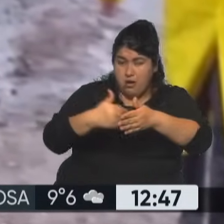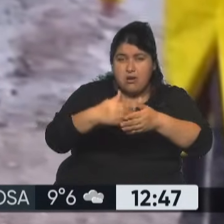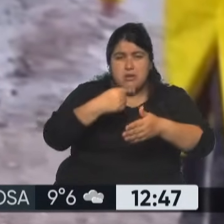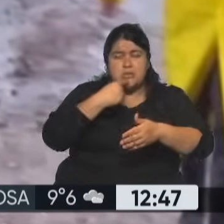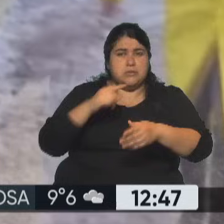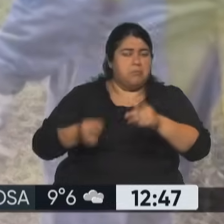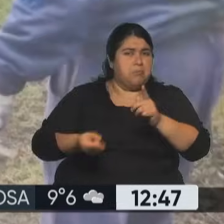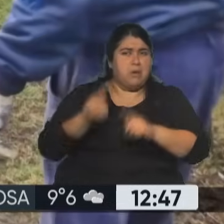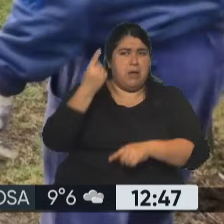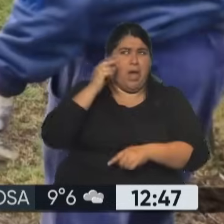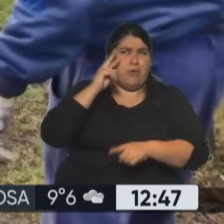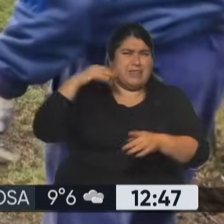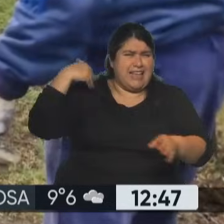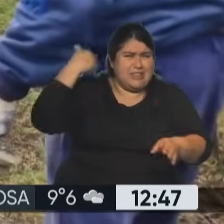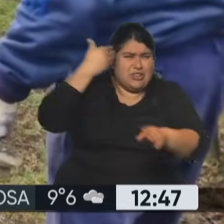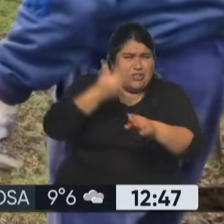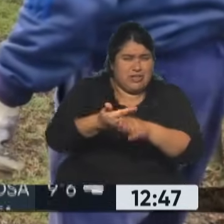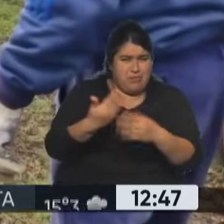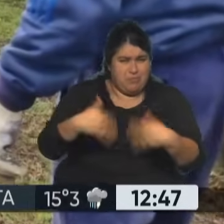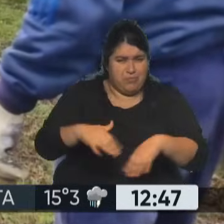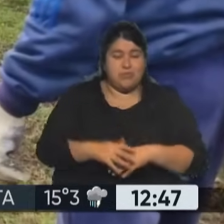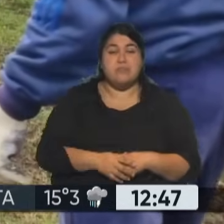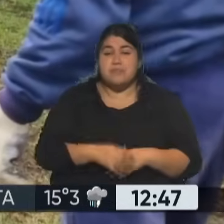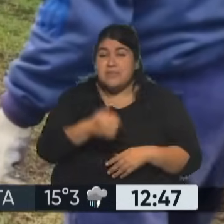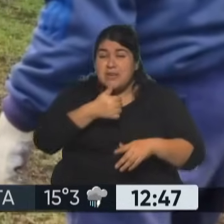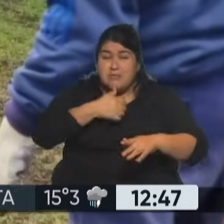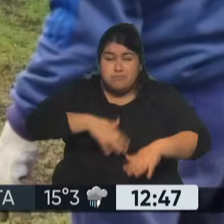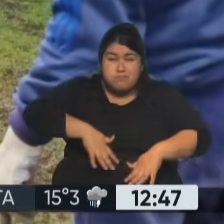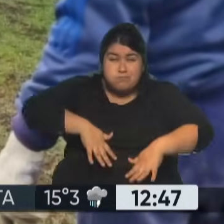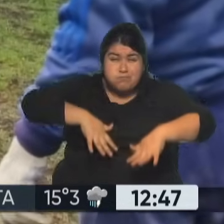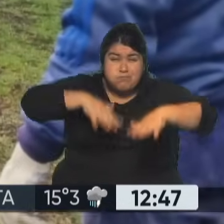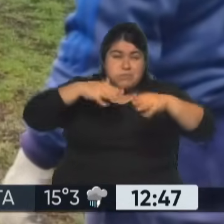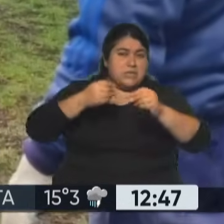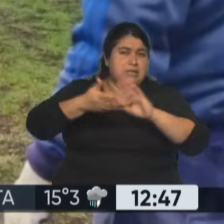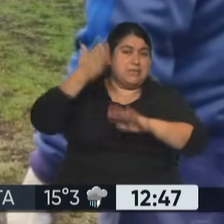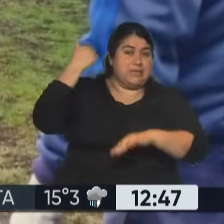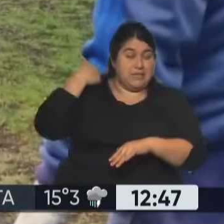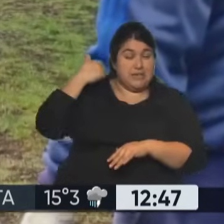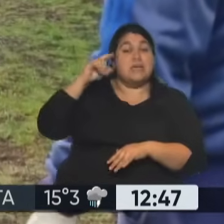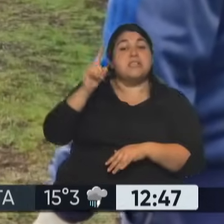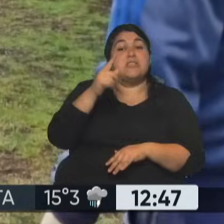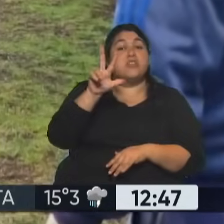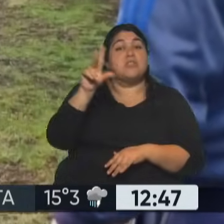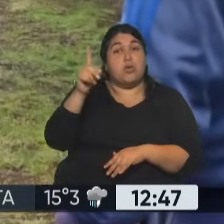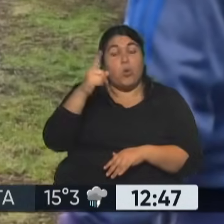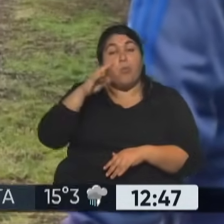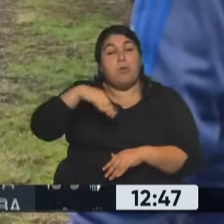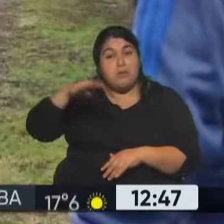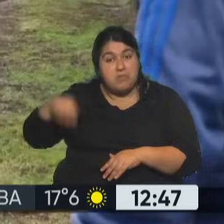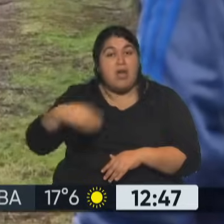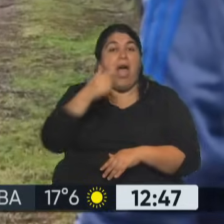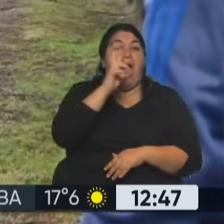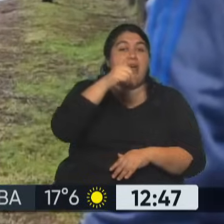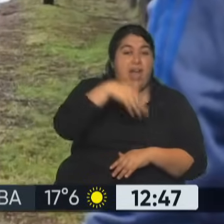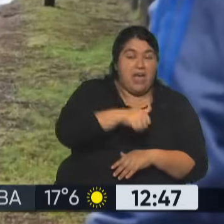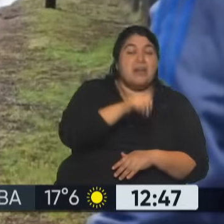fenómeno climático histórico. Los mayores niveles de agua se reportaron en Ángel Echeverri, 131 milímetros, en Arana,